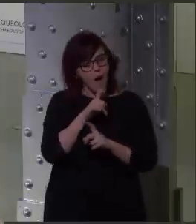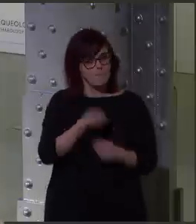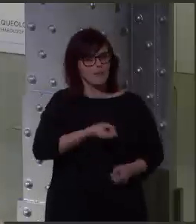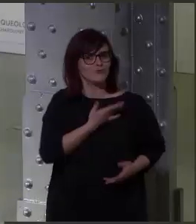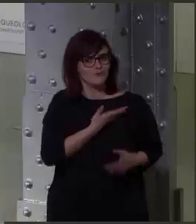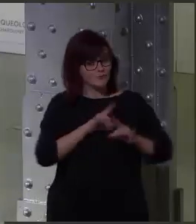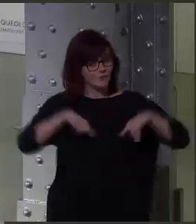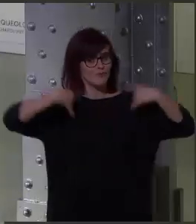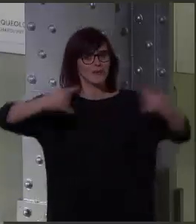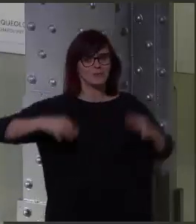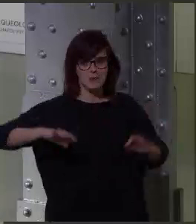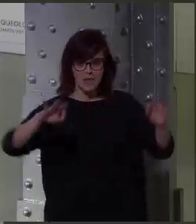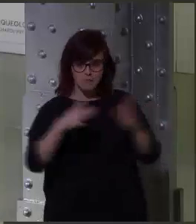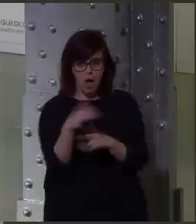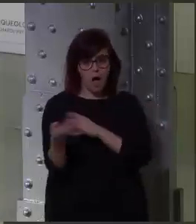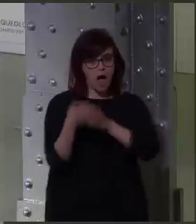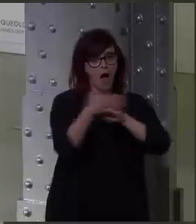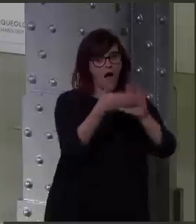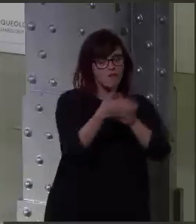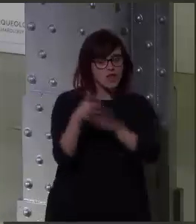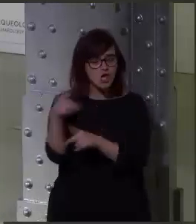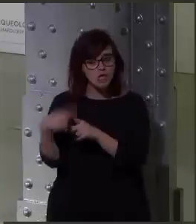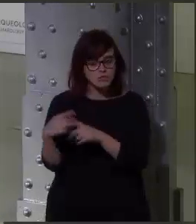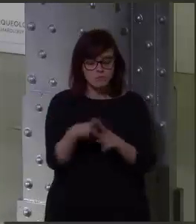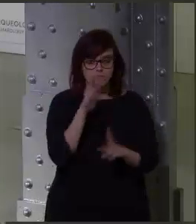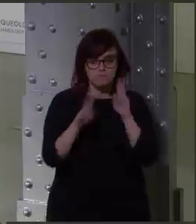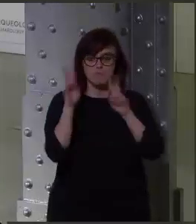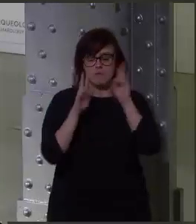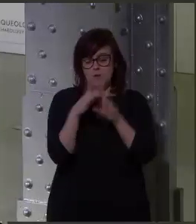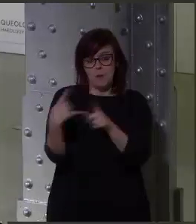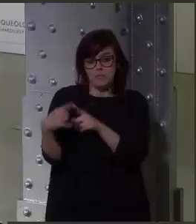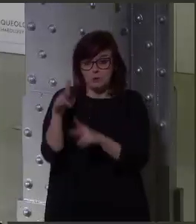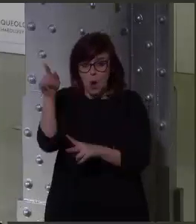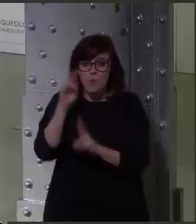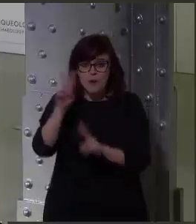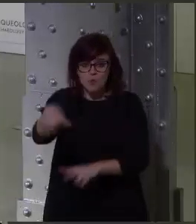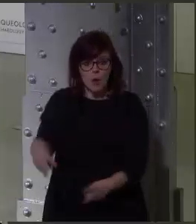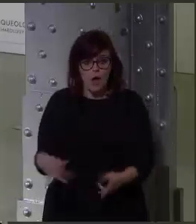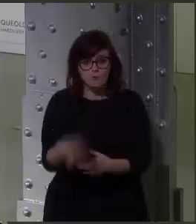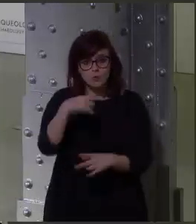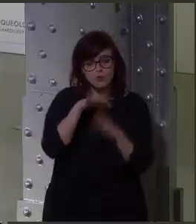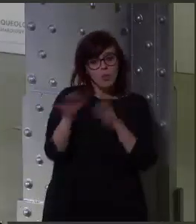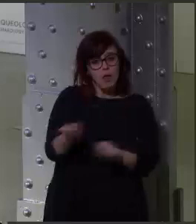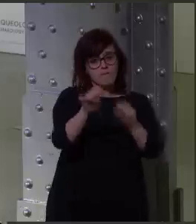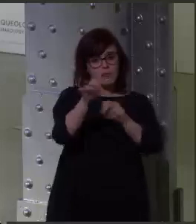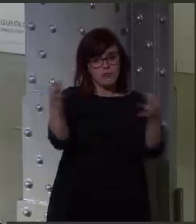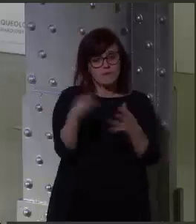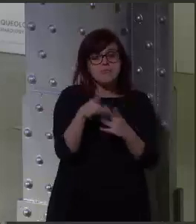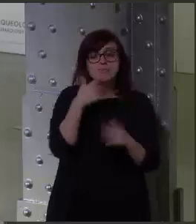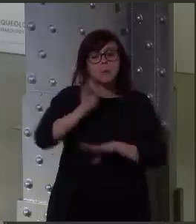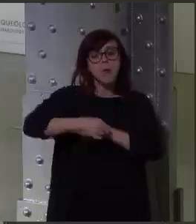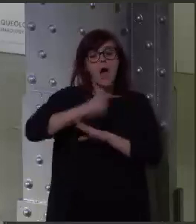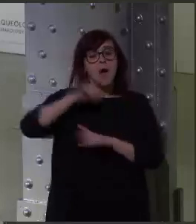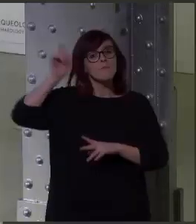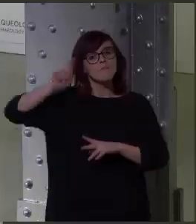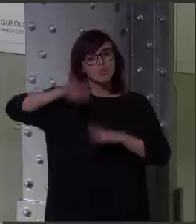Porque estamos hablando y viendo cosas que los demás nunca van a ver. Y luego, si eres